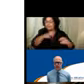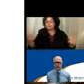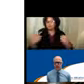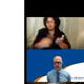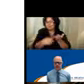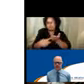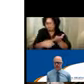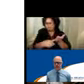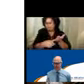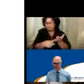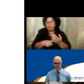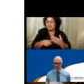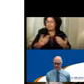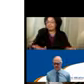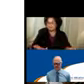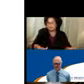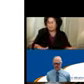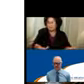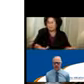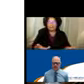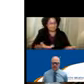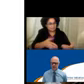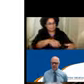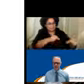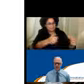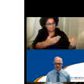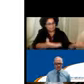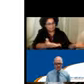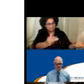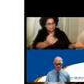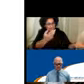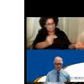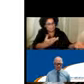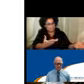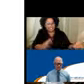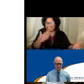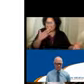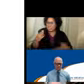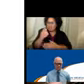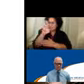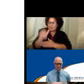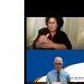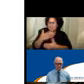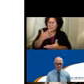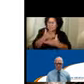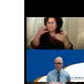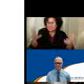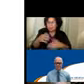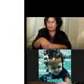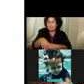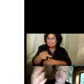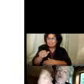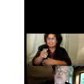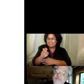día de hoy antes de tener una sesión de conversación entre panelistas. Así que ahora le damos atención a John. Muchas gracias,